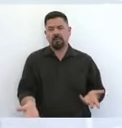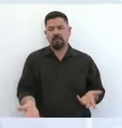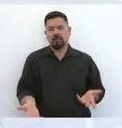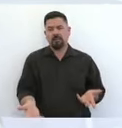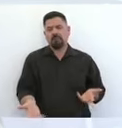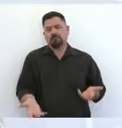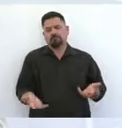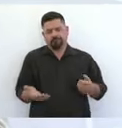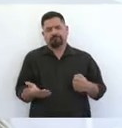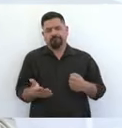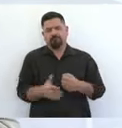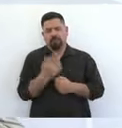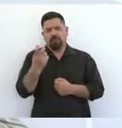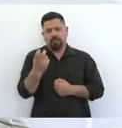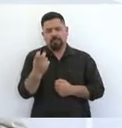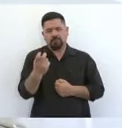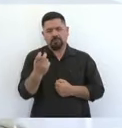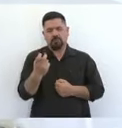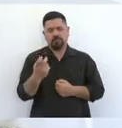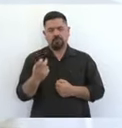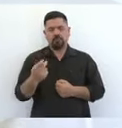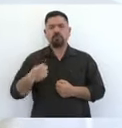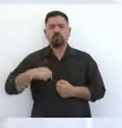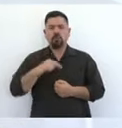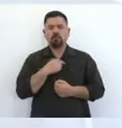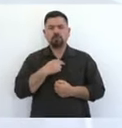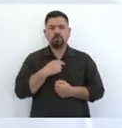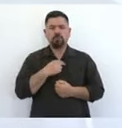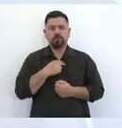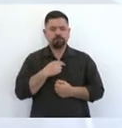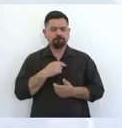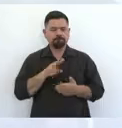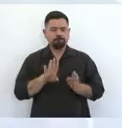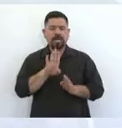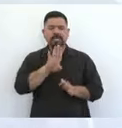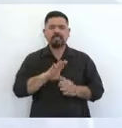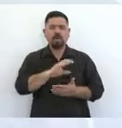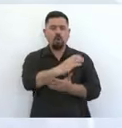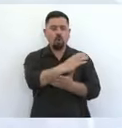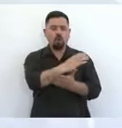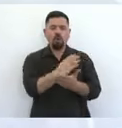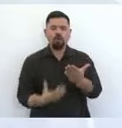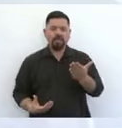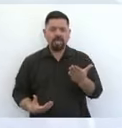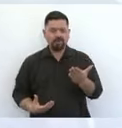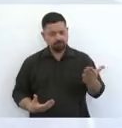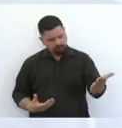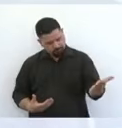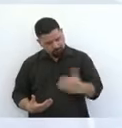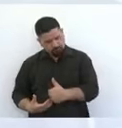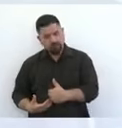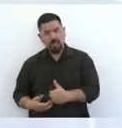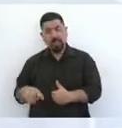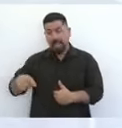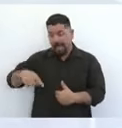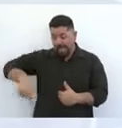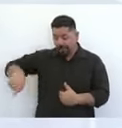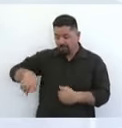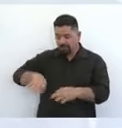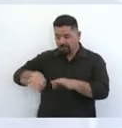Entonces, se les contrata para que trabajen como